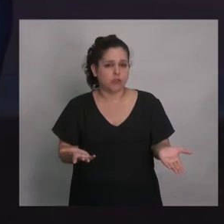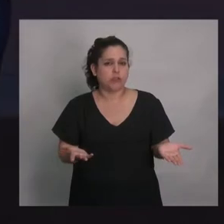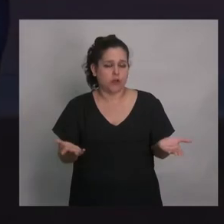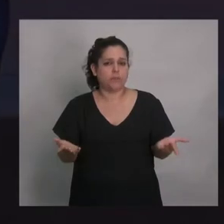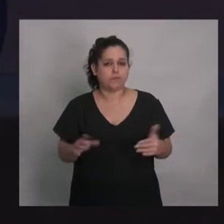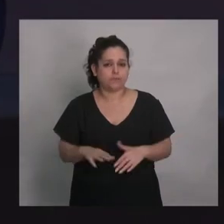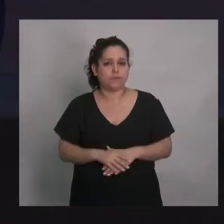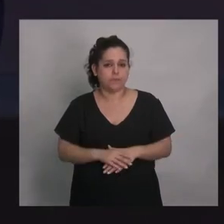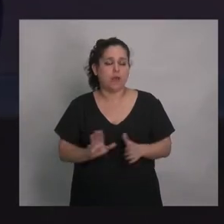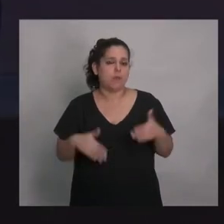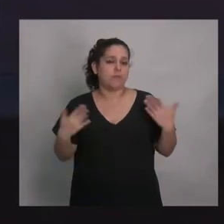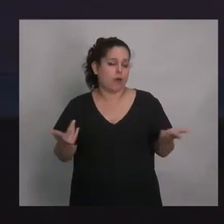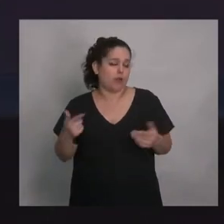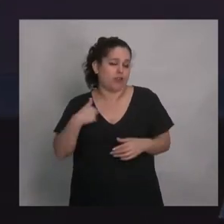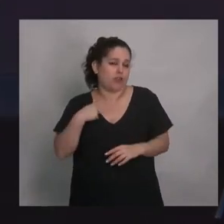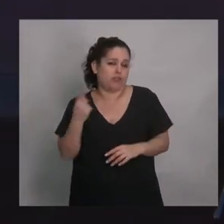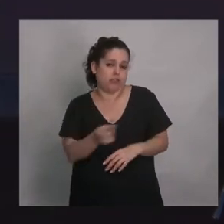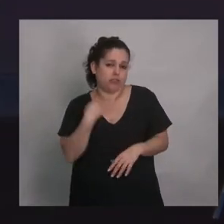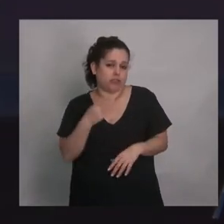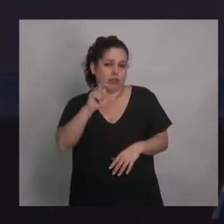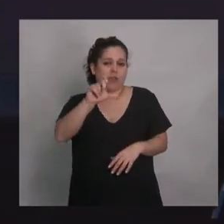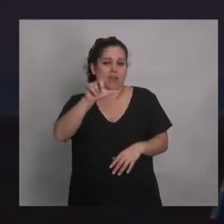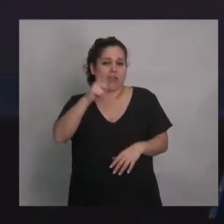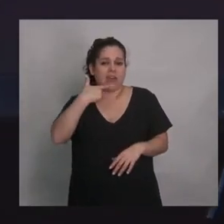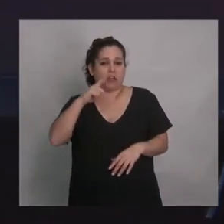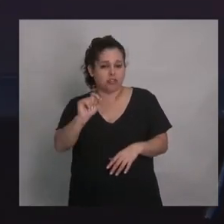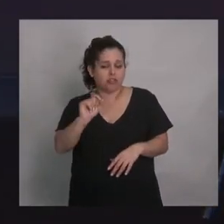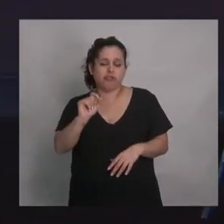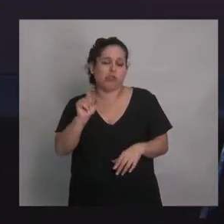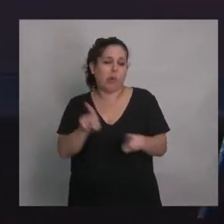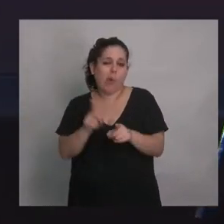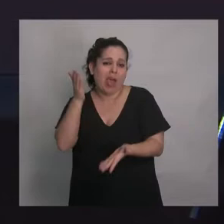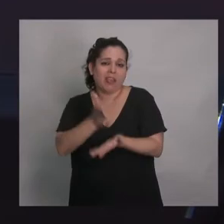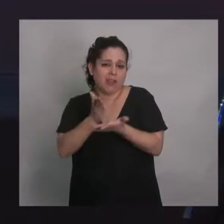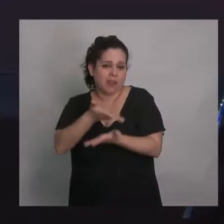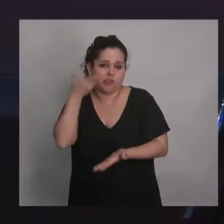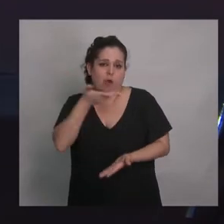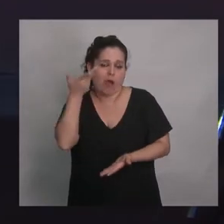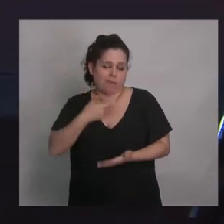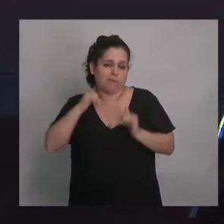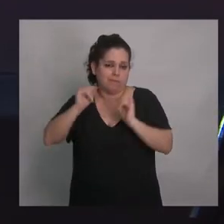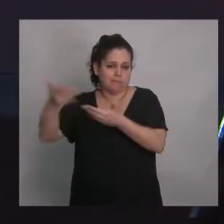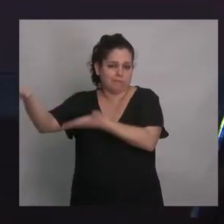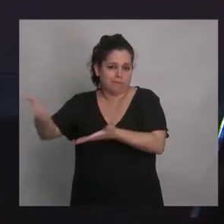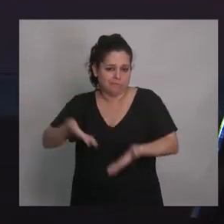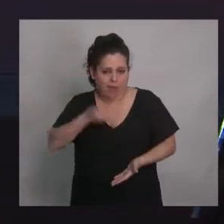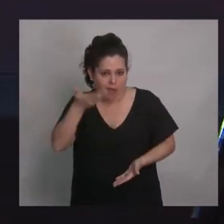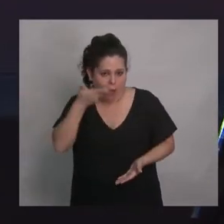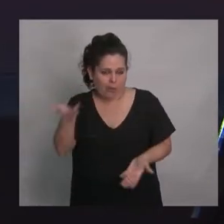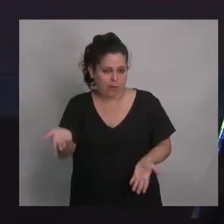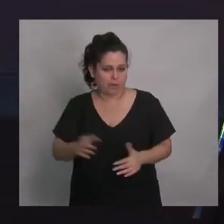no no negamos no negamos a nadie el derecho de hablar no